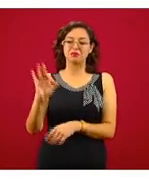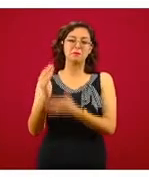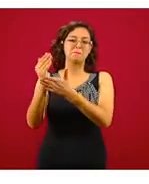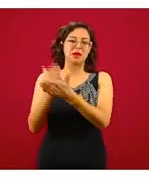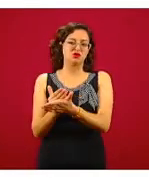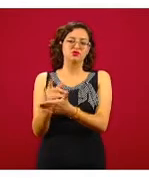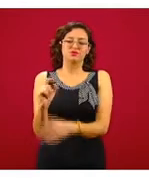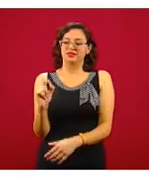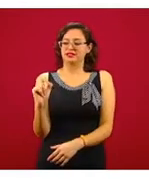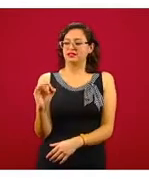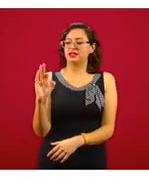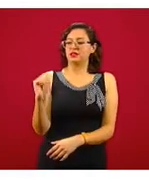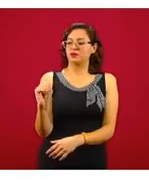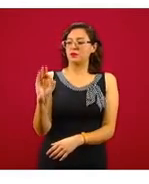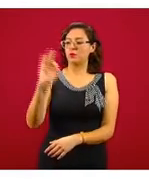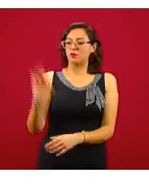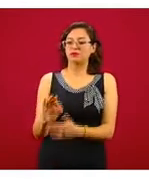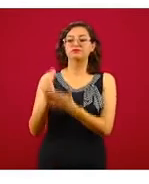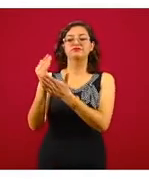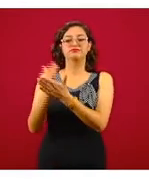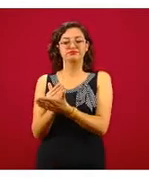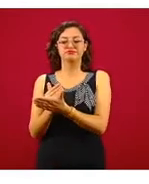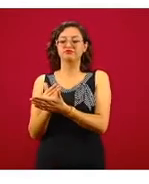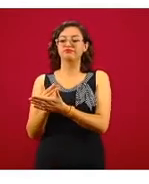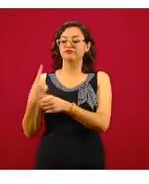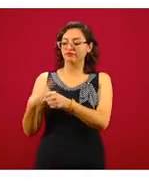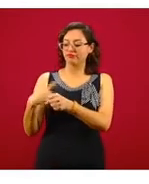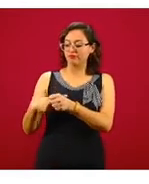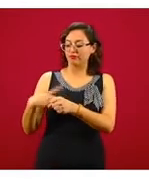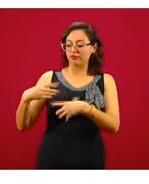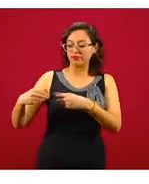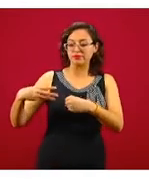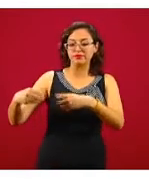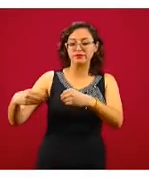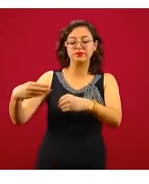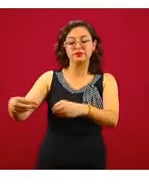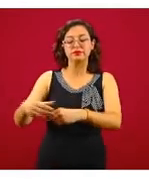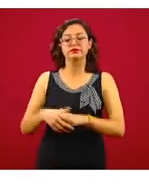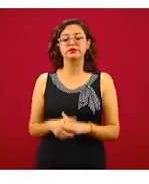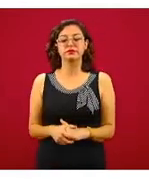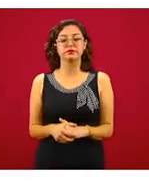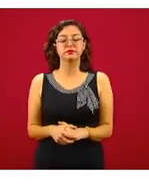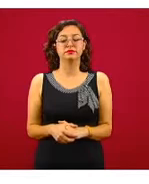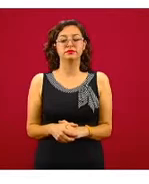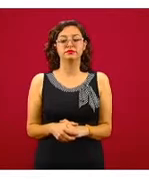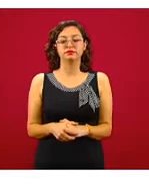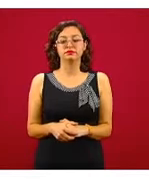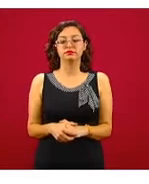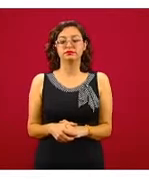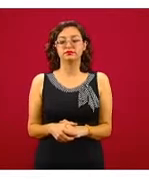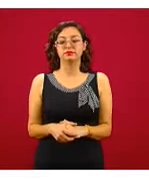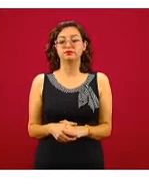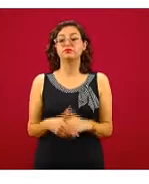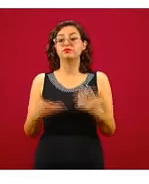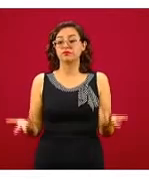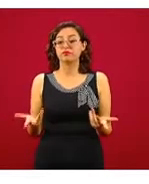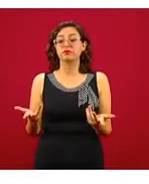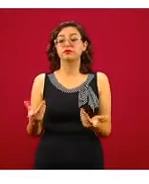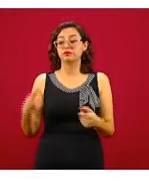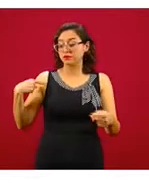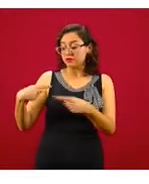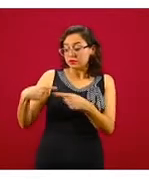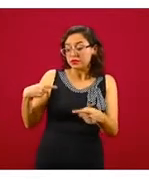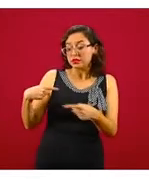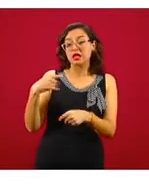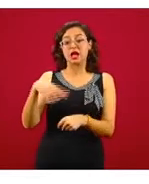están total presentando number. como un componente activo de esta pandemia. Y estos casos confirmados en los